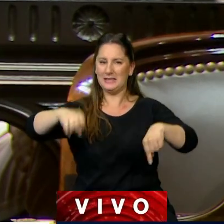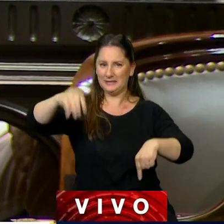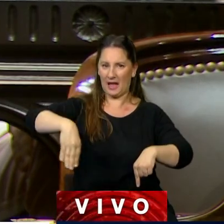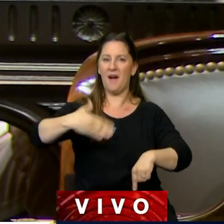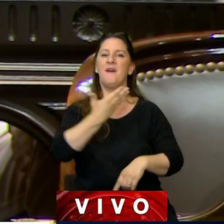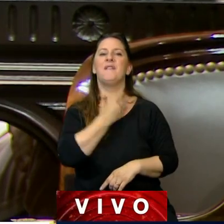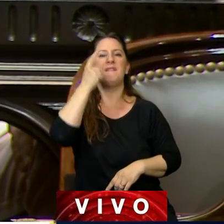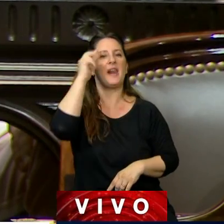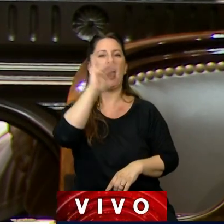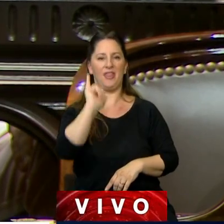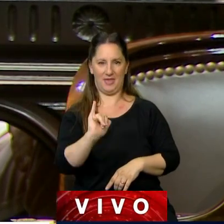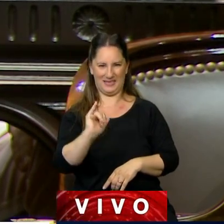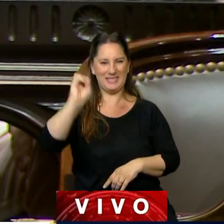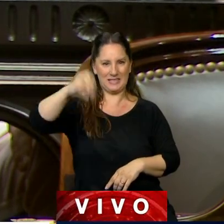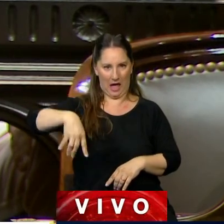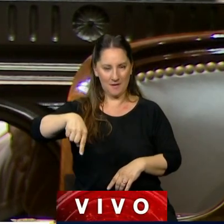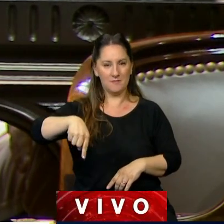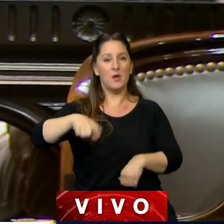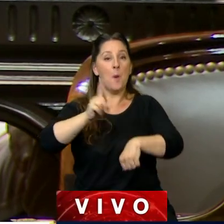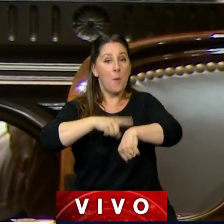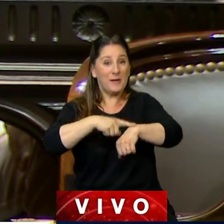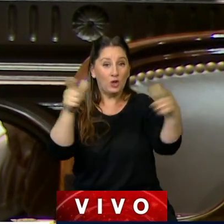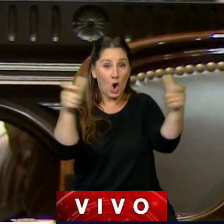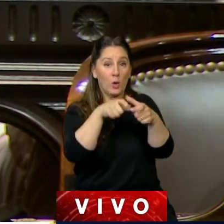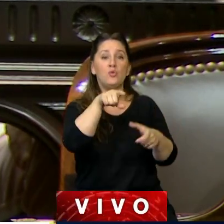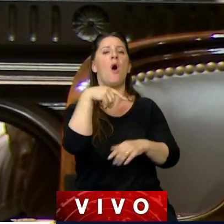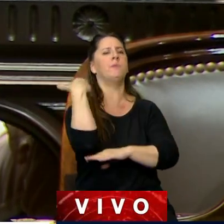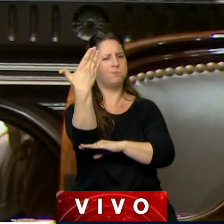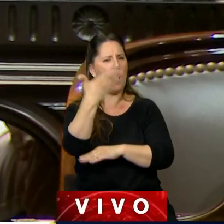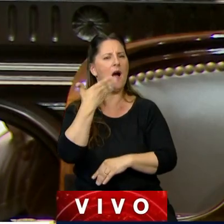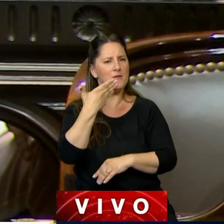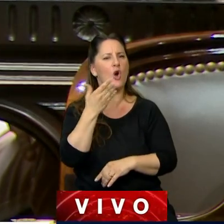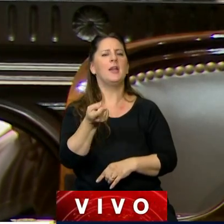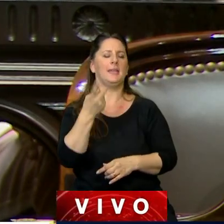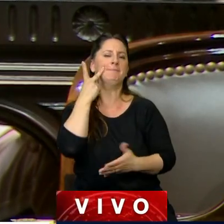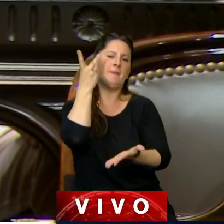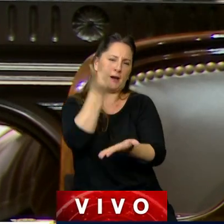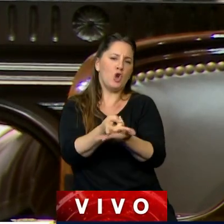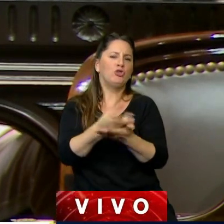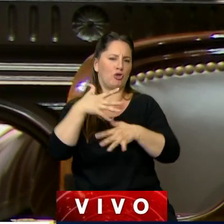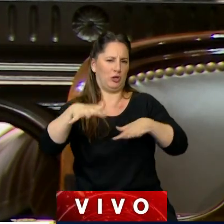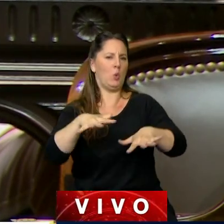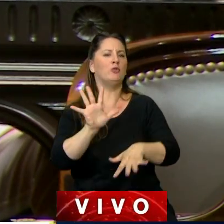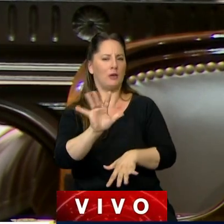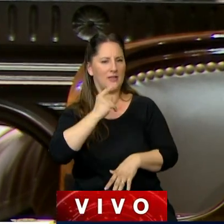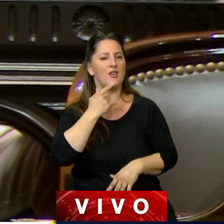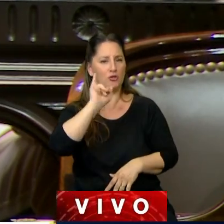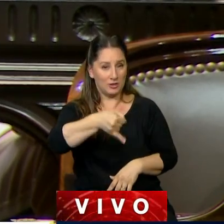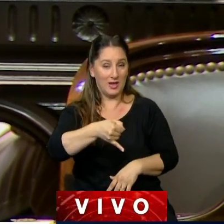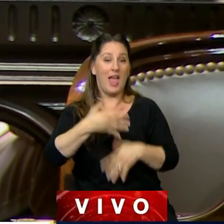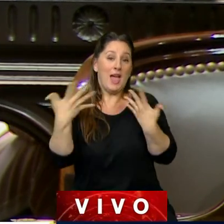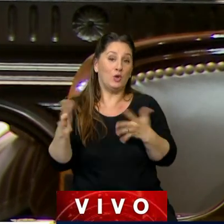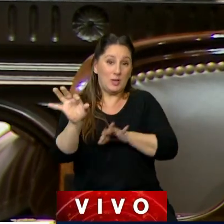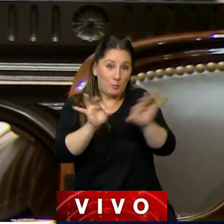diputado Fernández, que habló en esa reunión y reconoció esta situación, así que seguramente va a apoyar